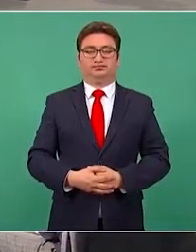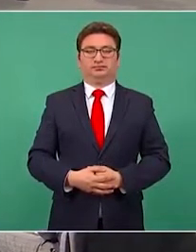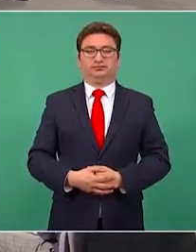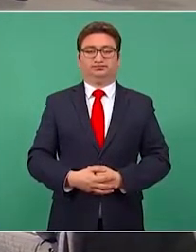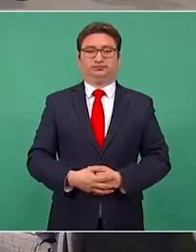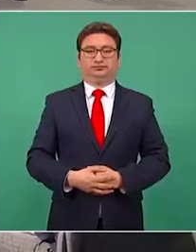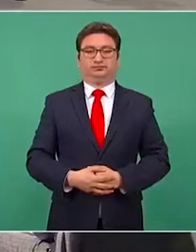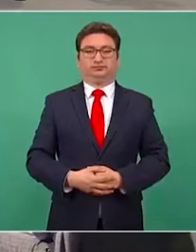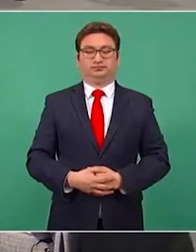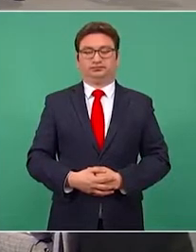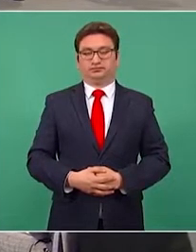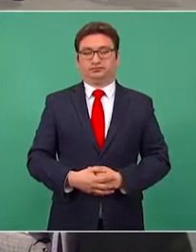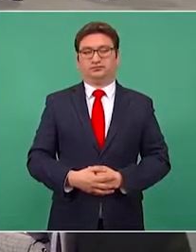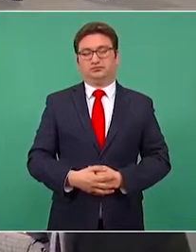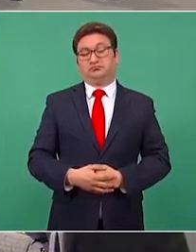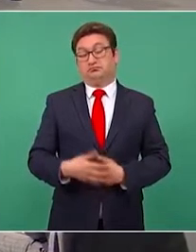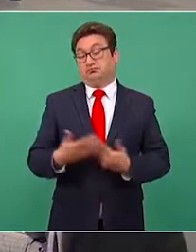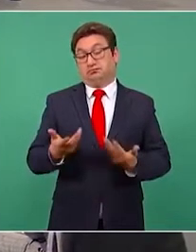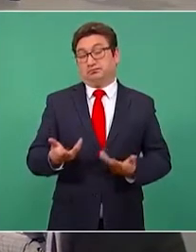porque